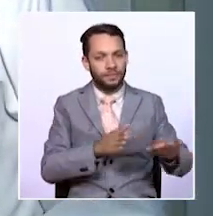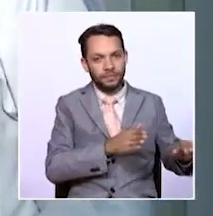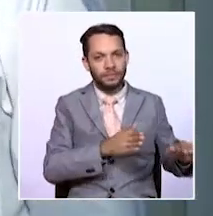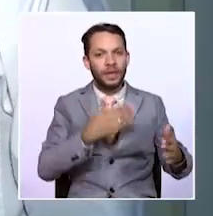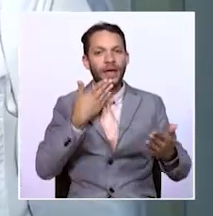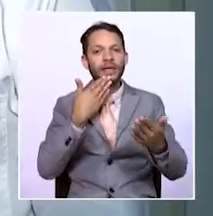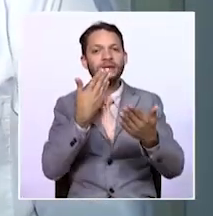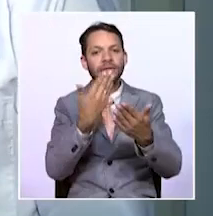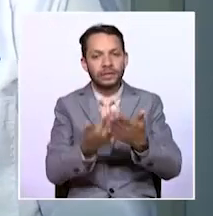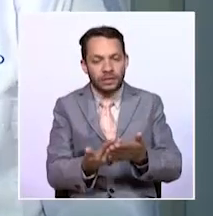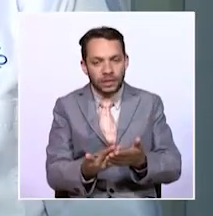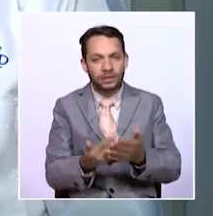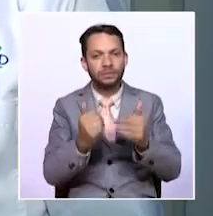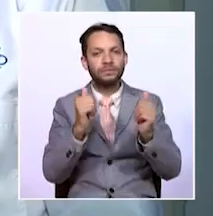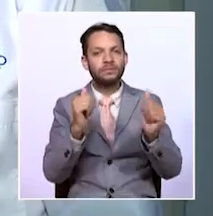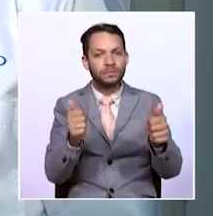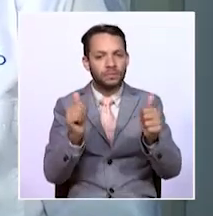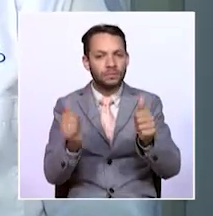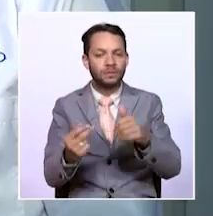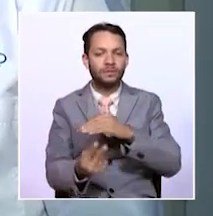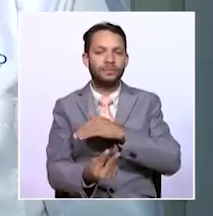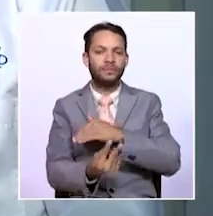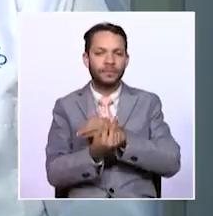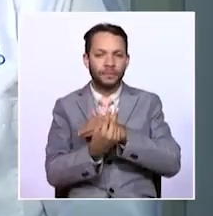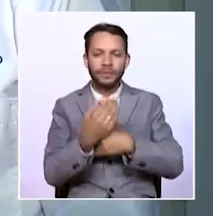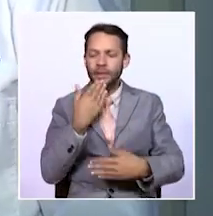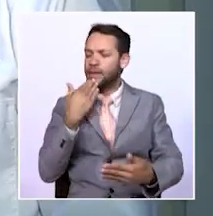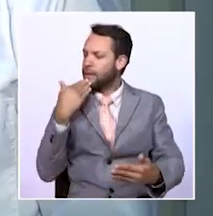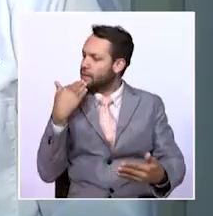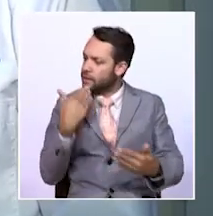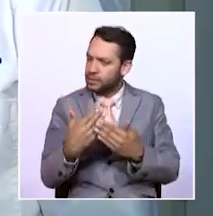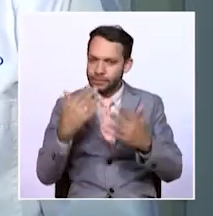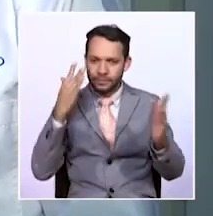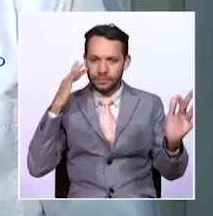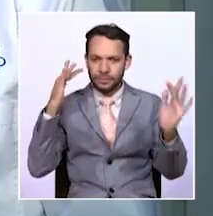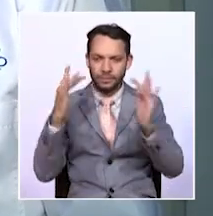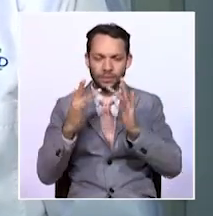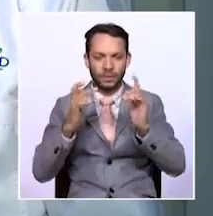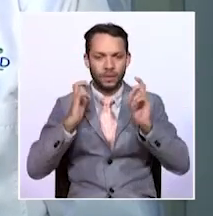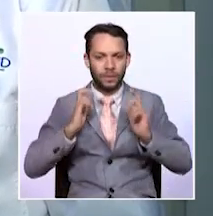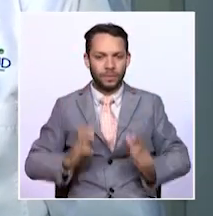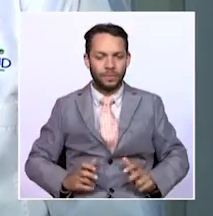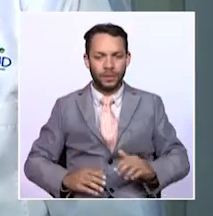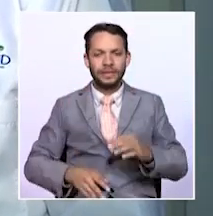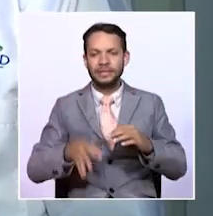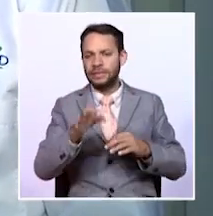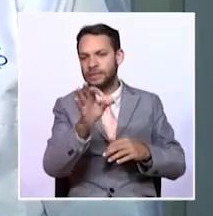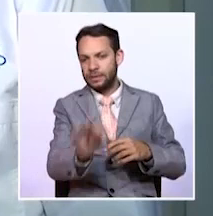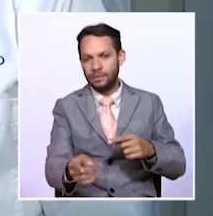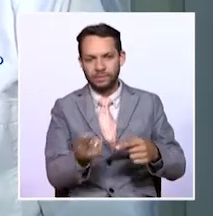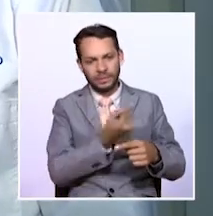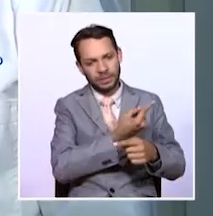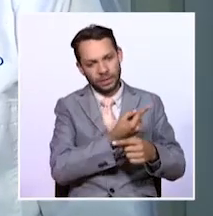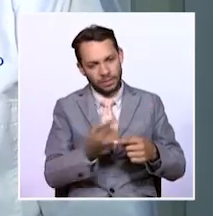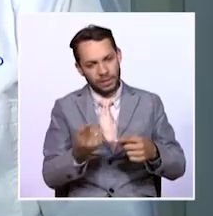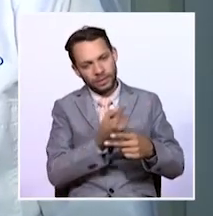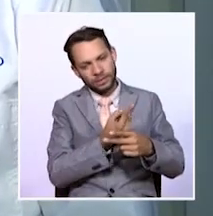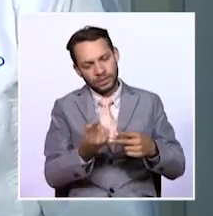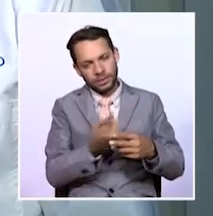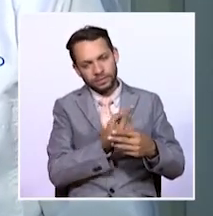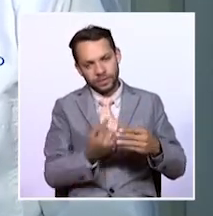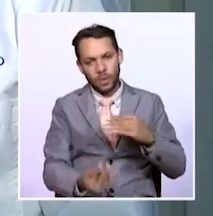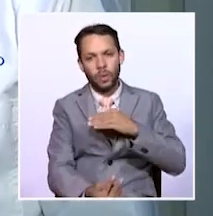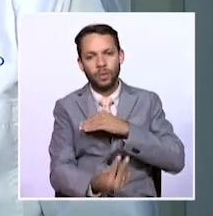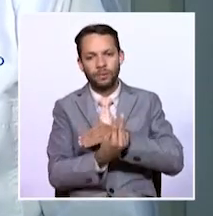todos los televidentes, muchísimas gracias por estar con nosotros en esta oportunidad. Los invitamos a que nos sigan en las redes